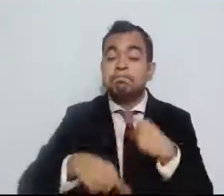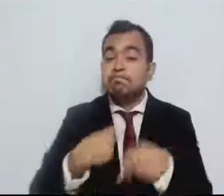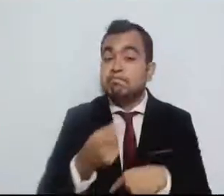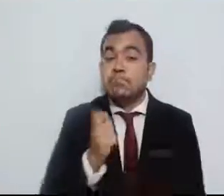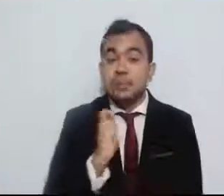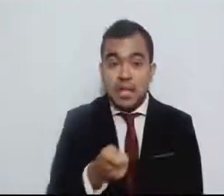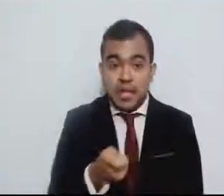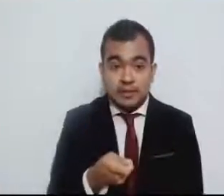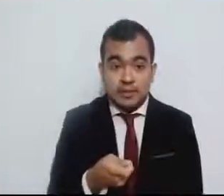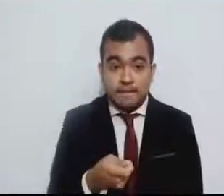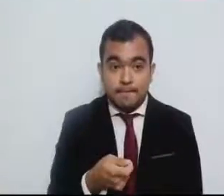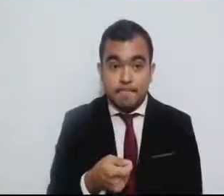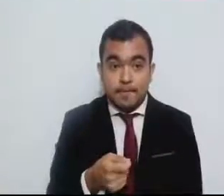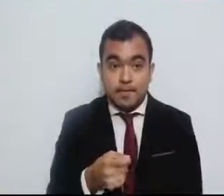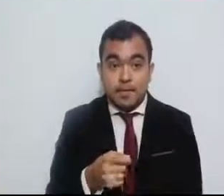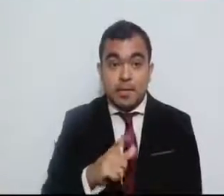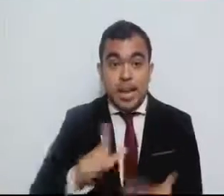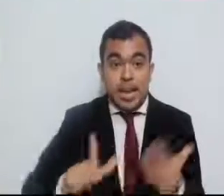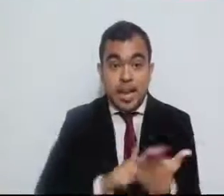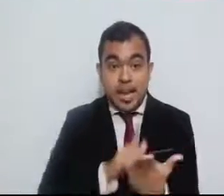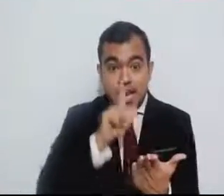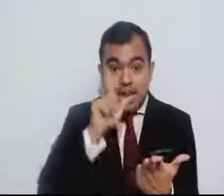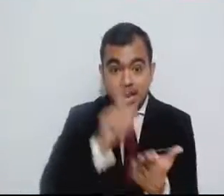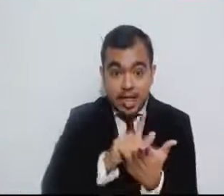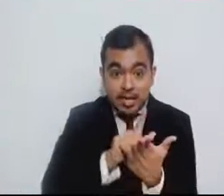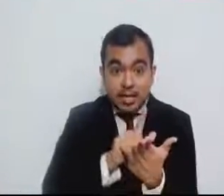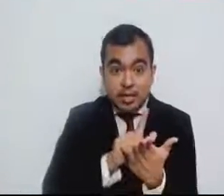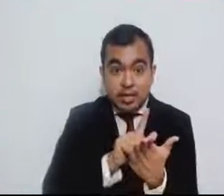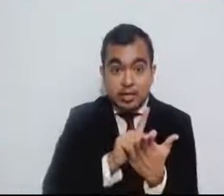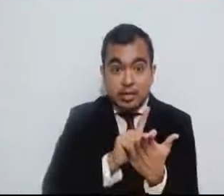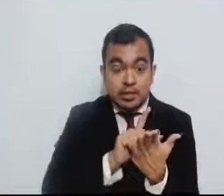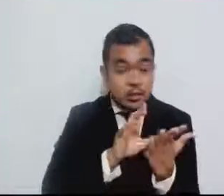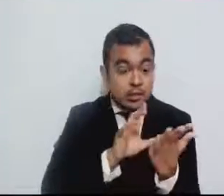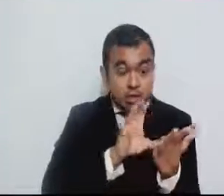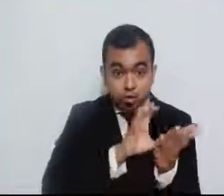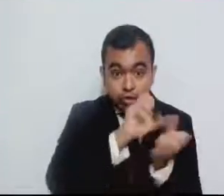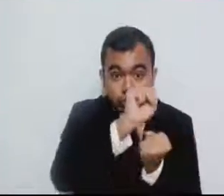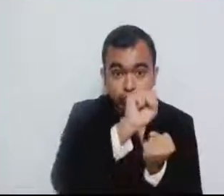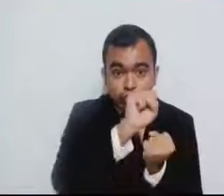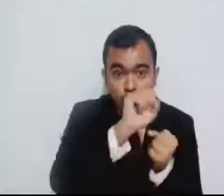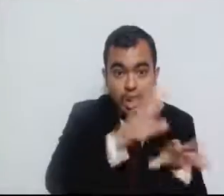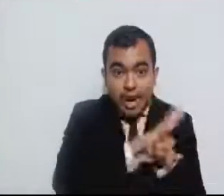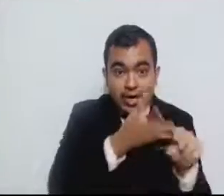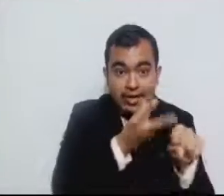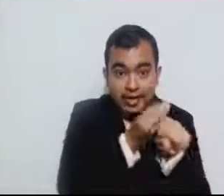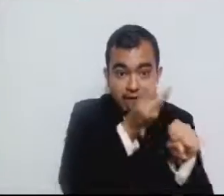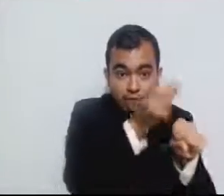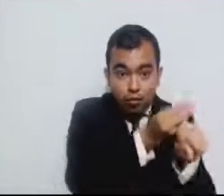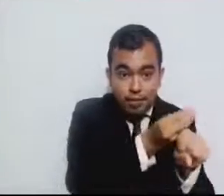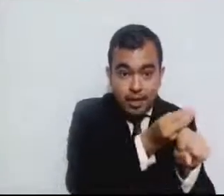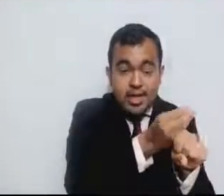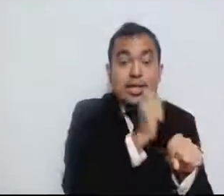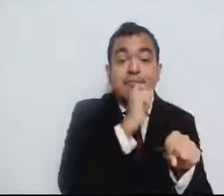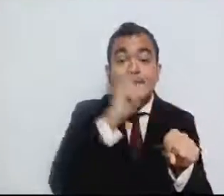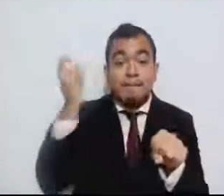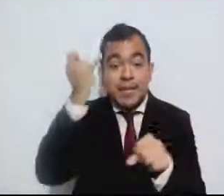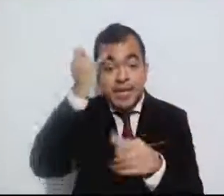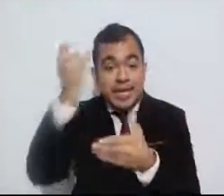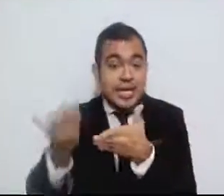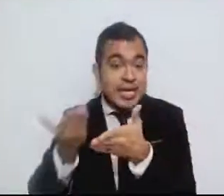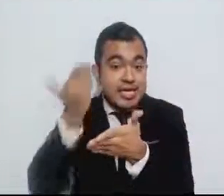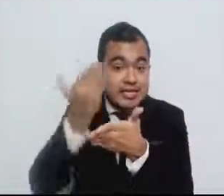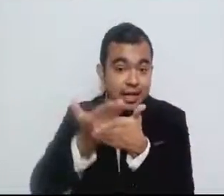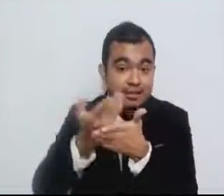va desde una reforma constitucional hasta las propias iniciativas y leyes que han